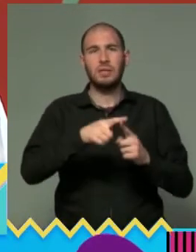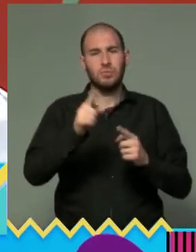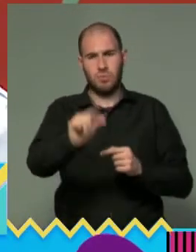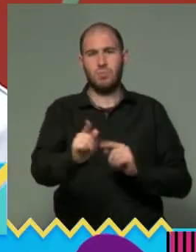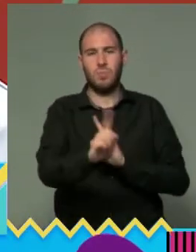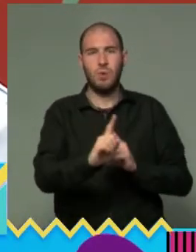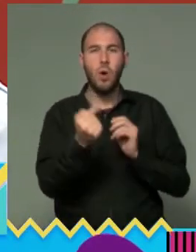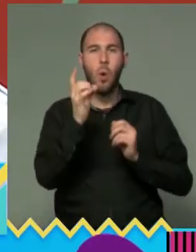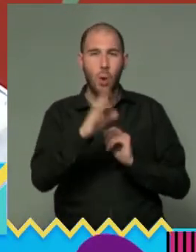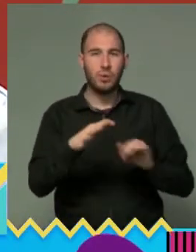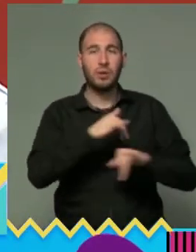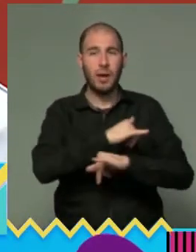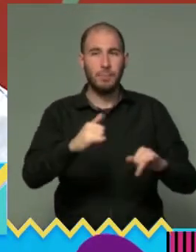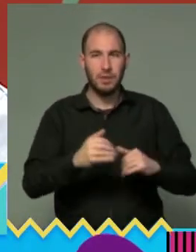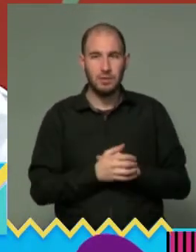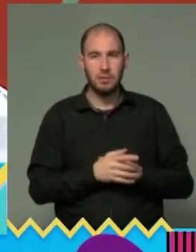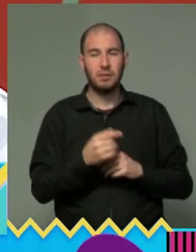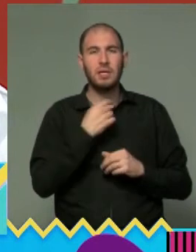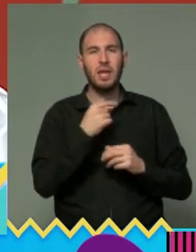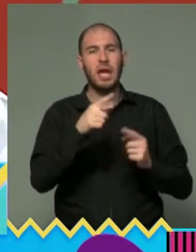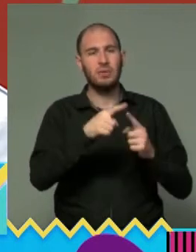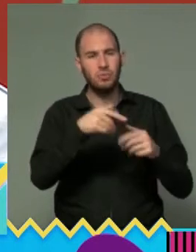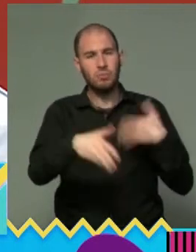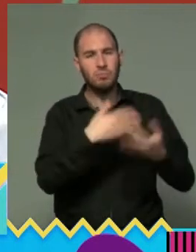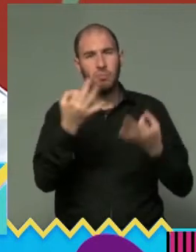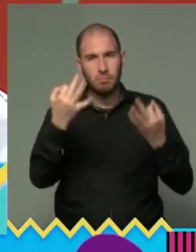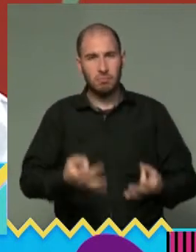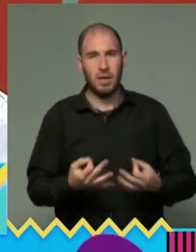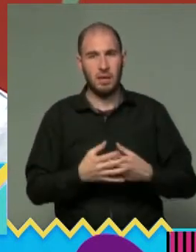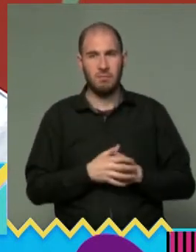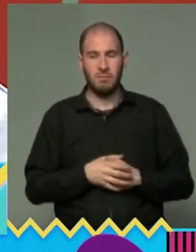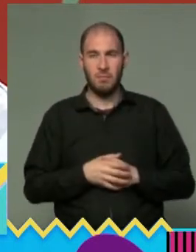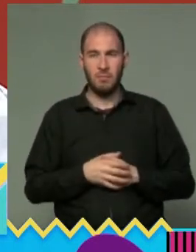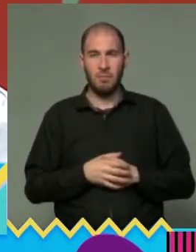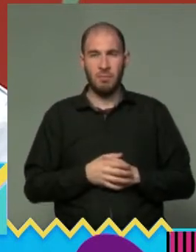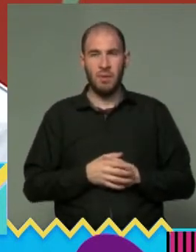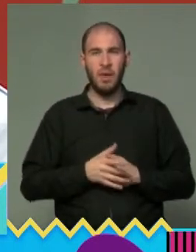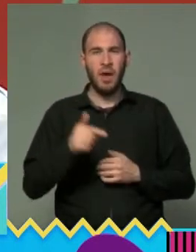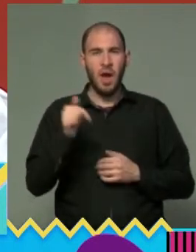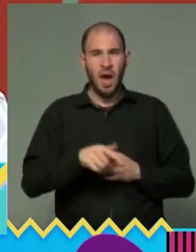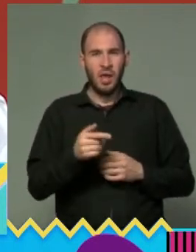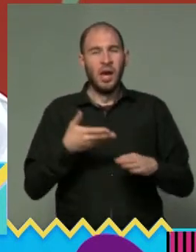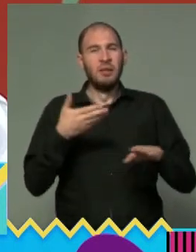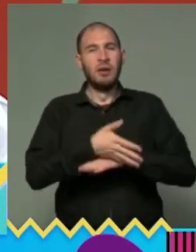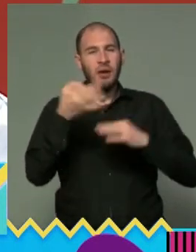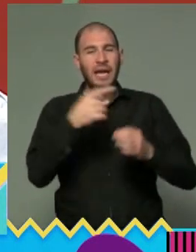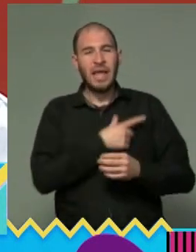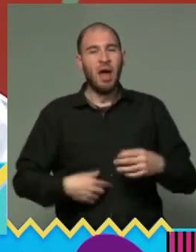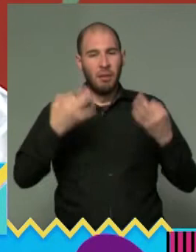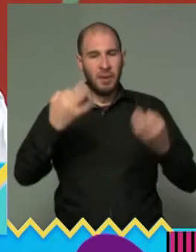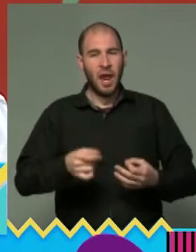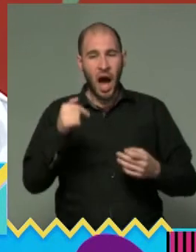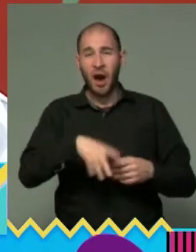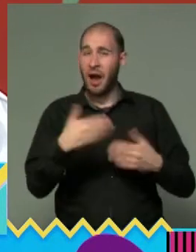instituciones, solamente como de campaña queremos que las instituciones funcionen como tienen que funcionar, que eso es con una buena intervención del Estado, que hoy está